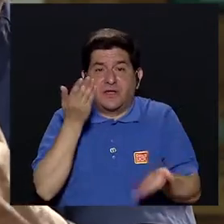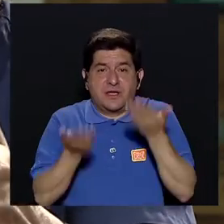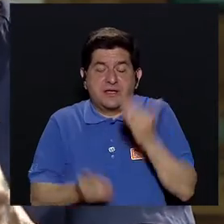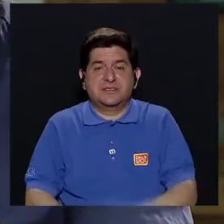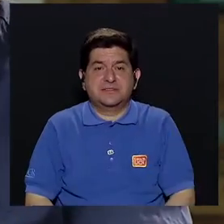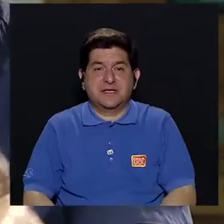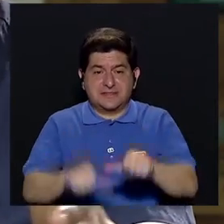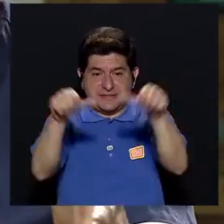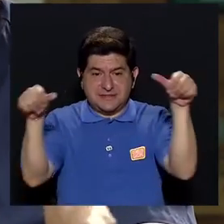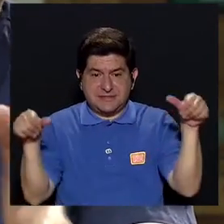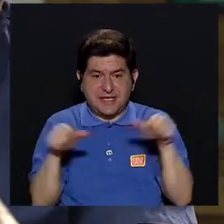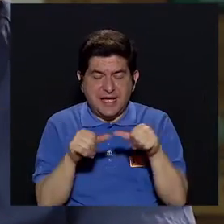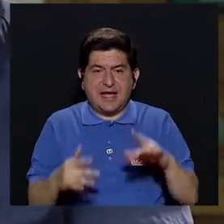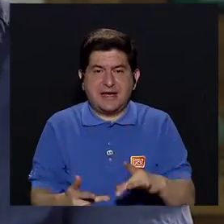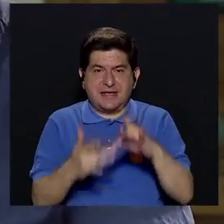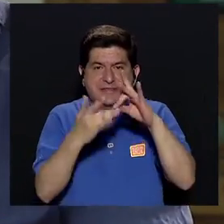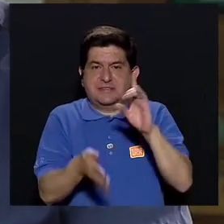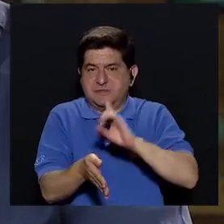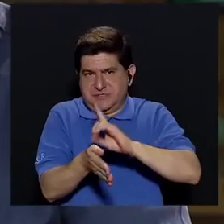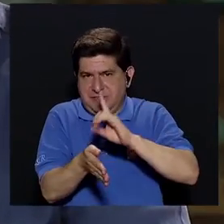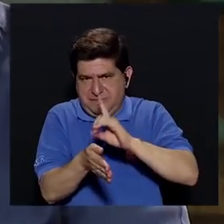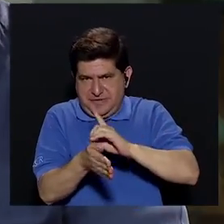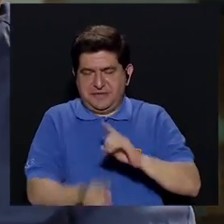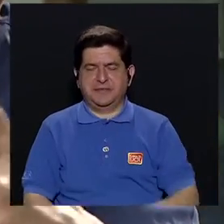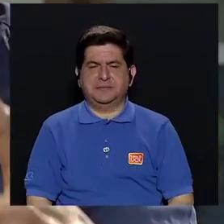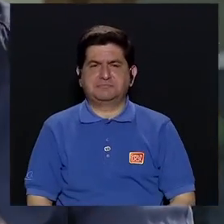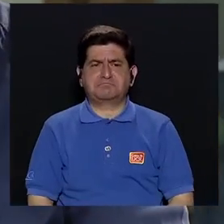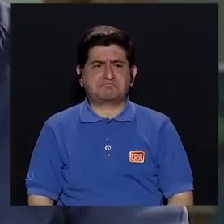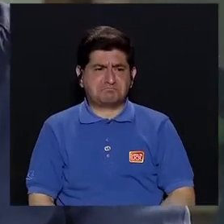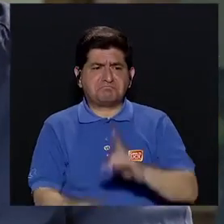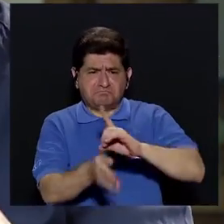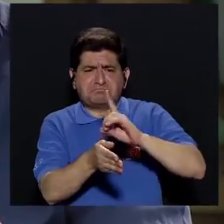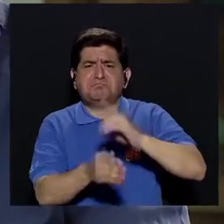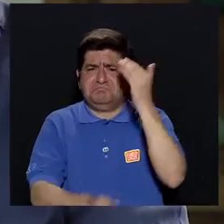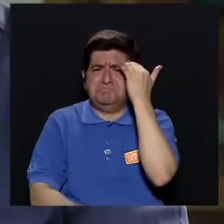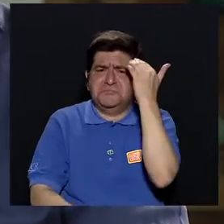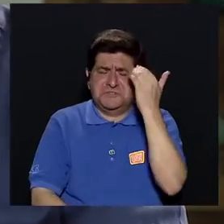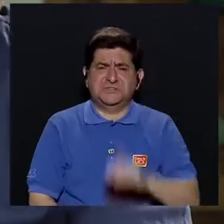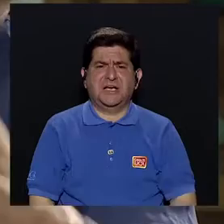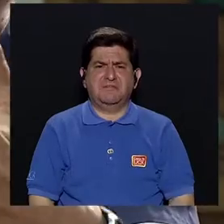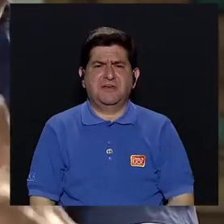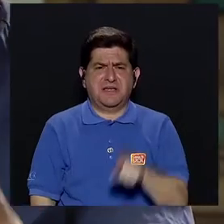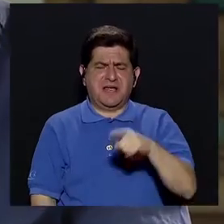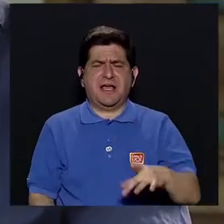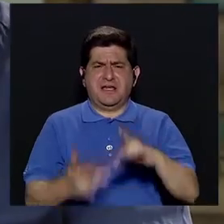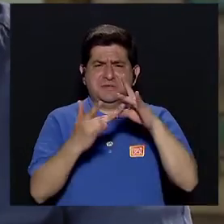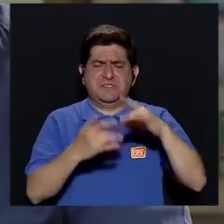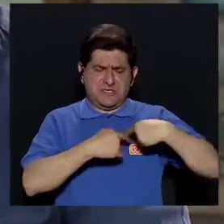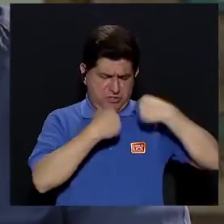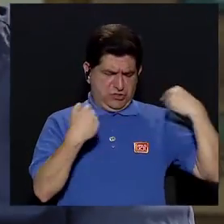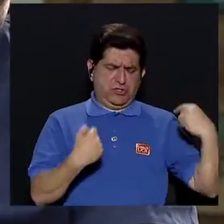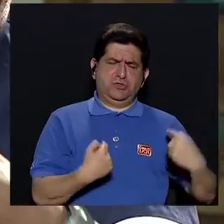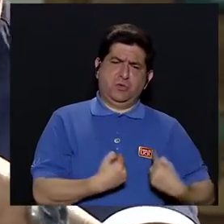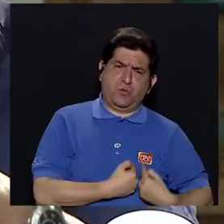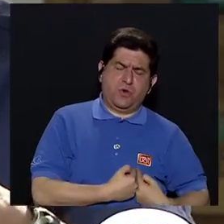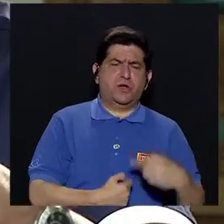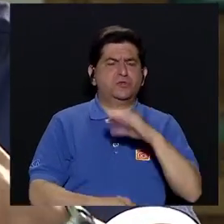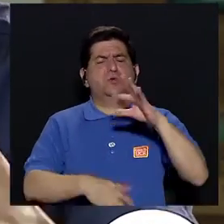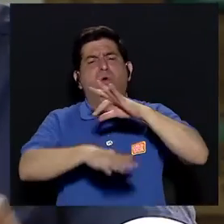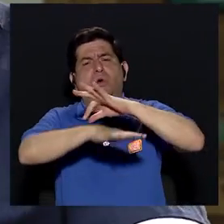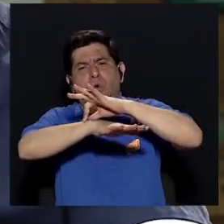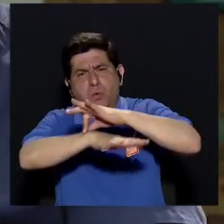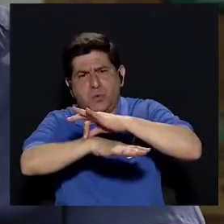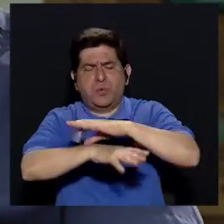las especialidades del área médica. En el área médica está muy claro que existen cardiólogos, que